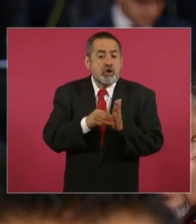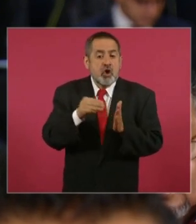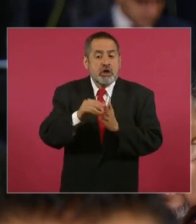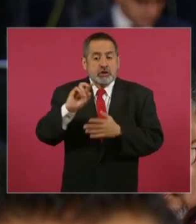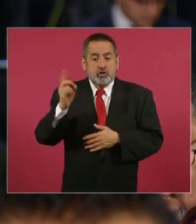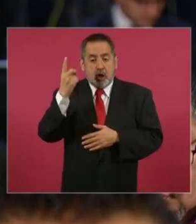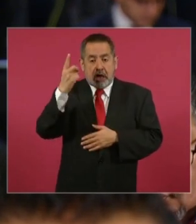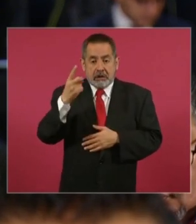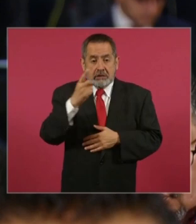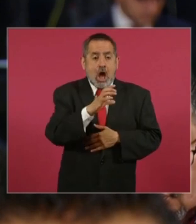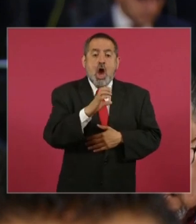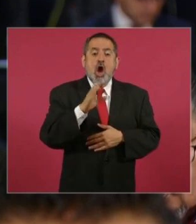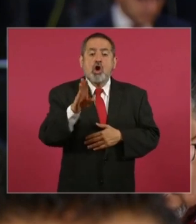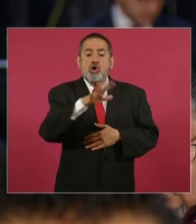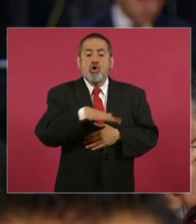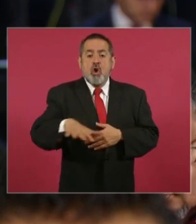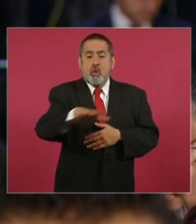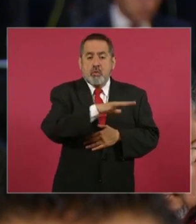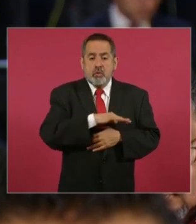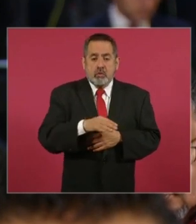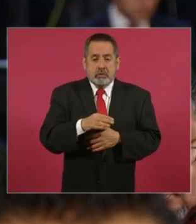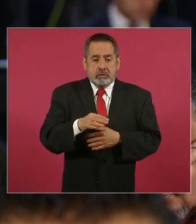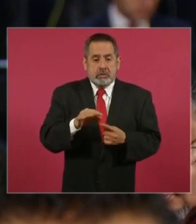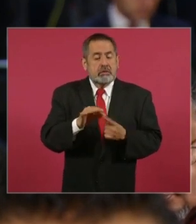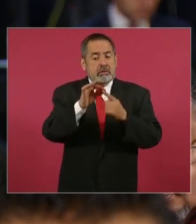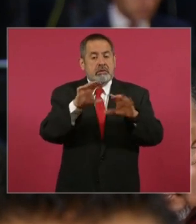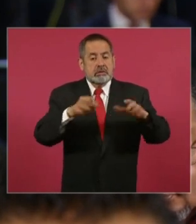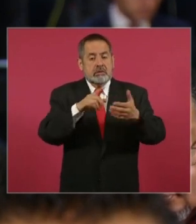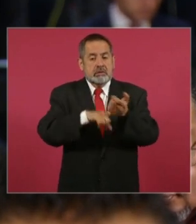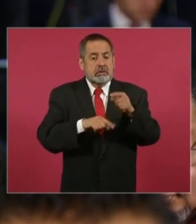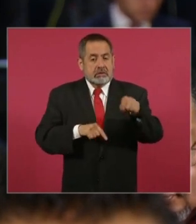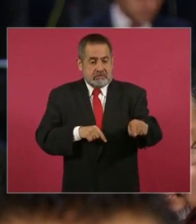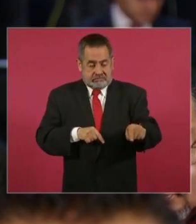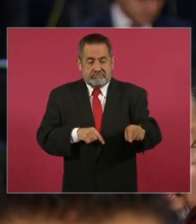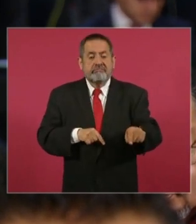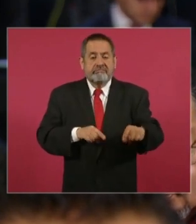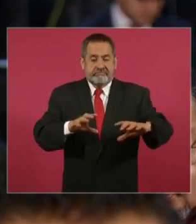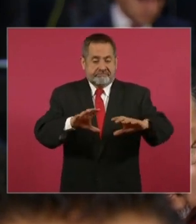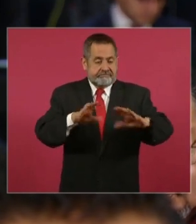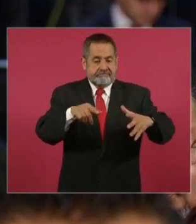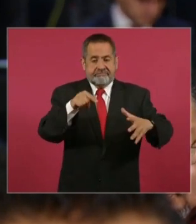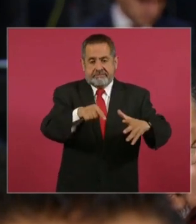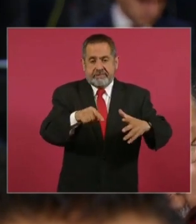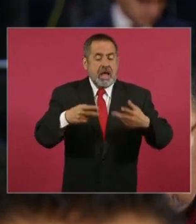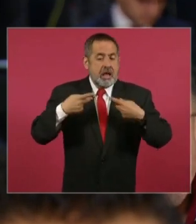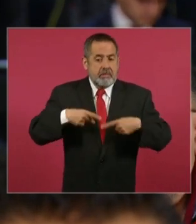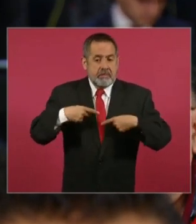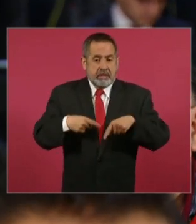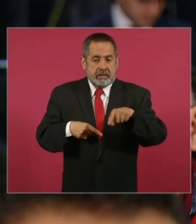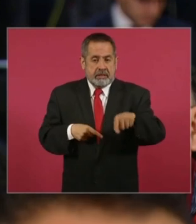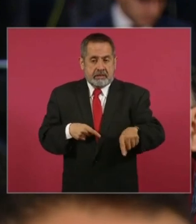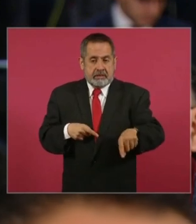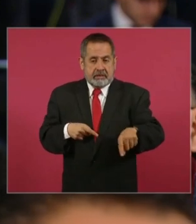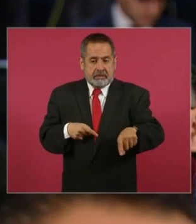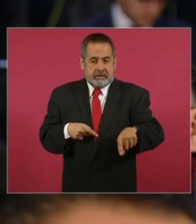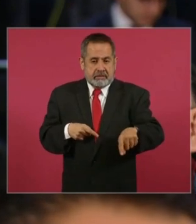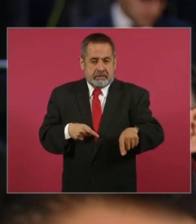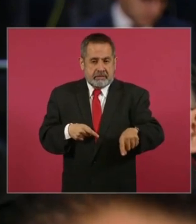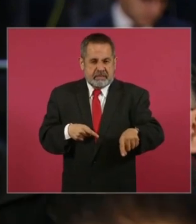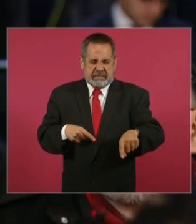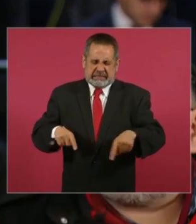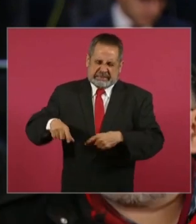los 2 millones de dólares en un club campestre exclusivo precisamente en este lugar. Es una persona que